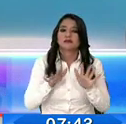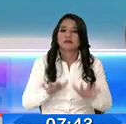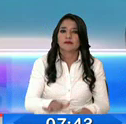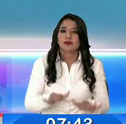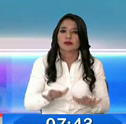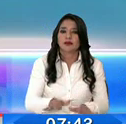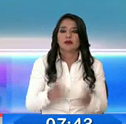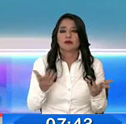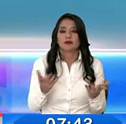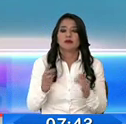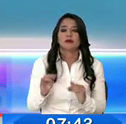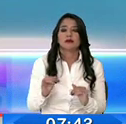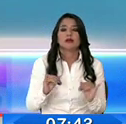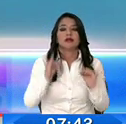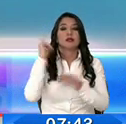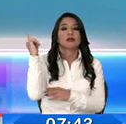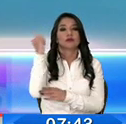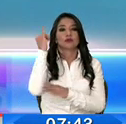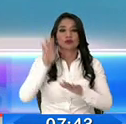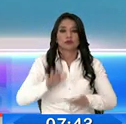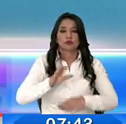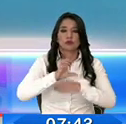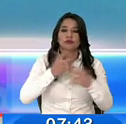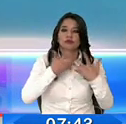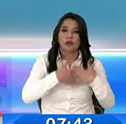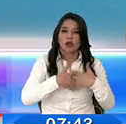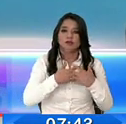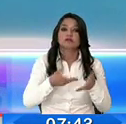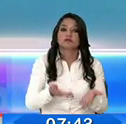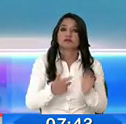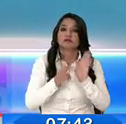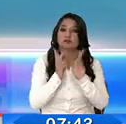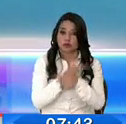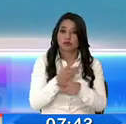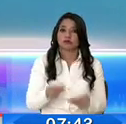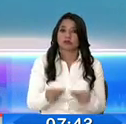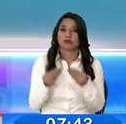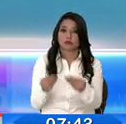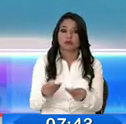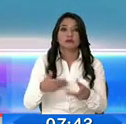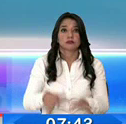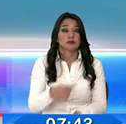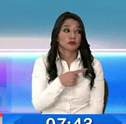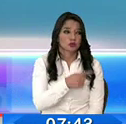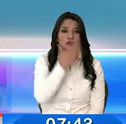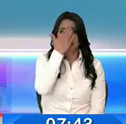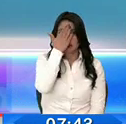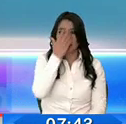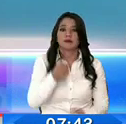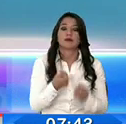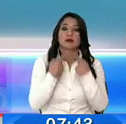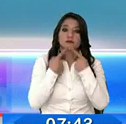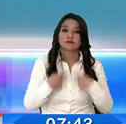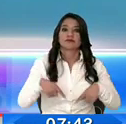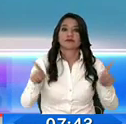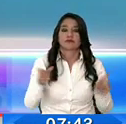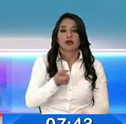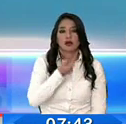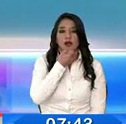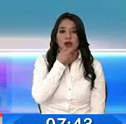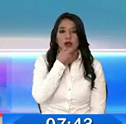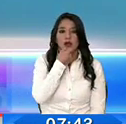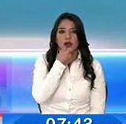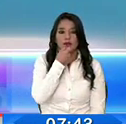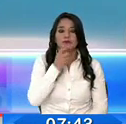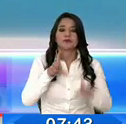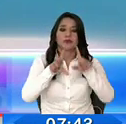pequeña y mediana industria en este país y queremos presentarle esto hemos pedido usted supo que hicimos una rueda de prensa conjunta en